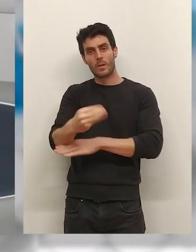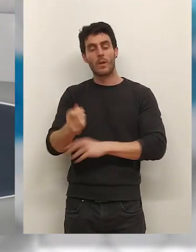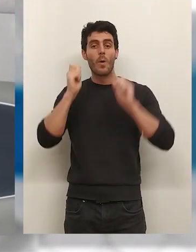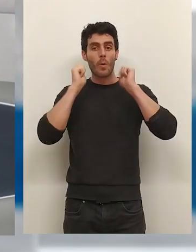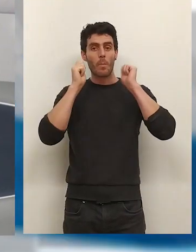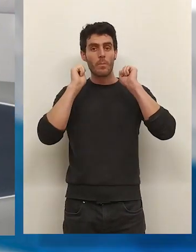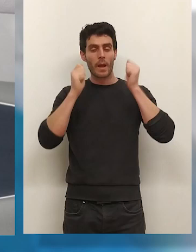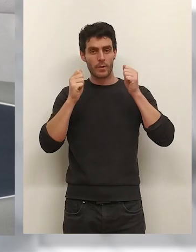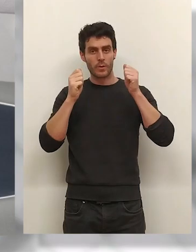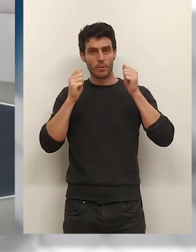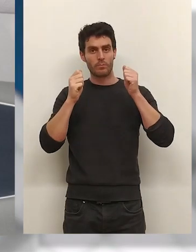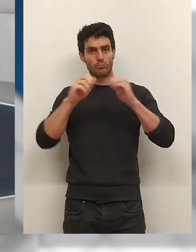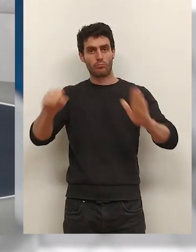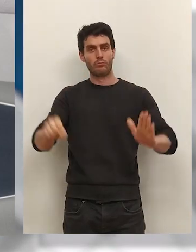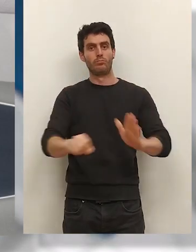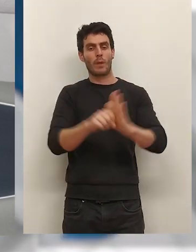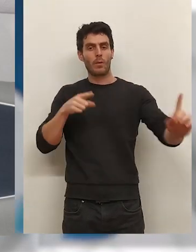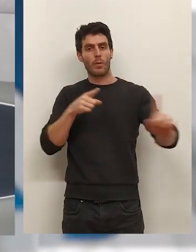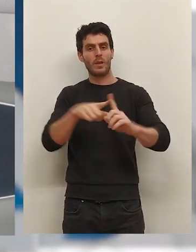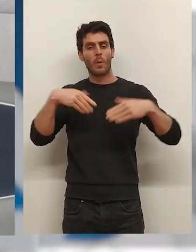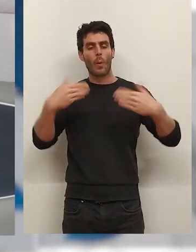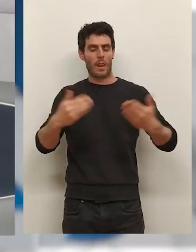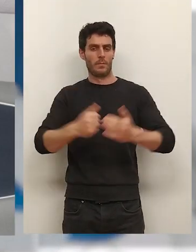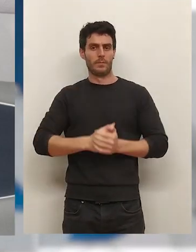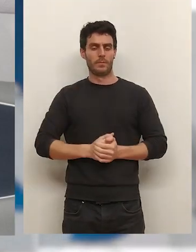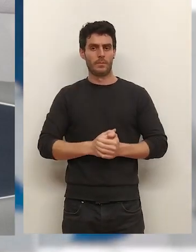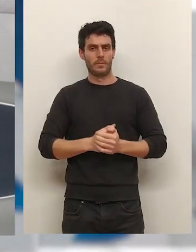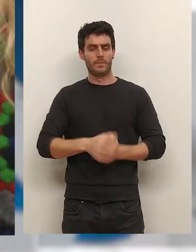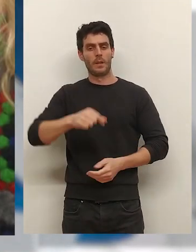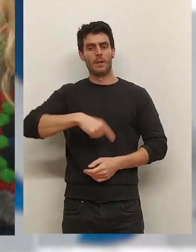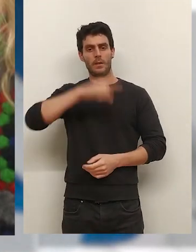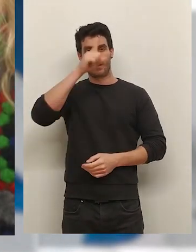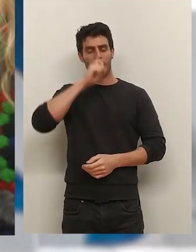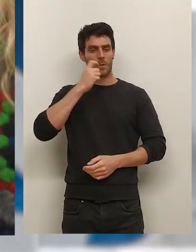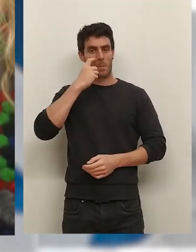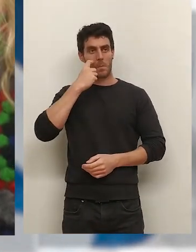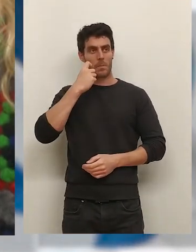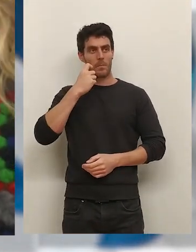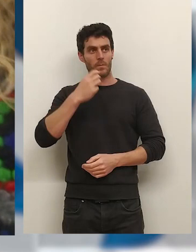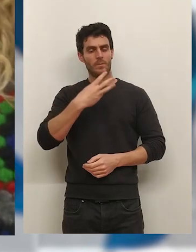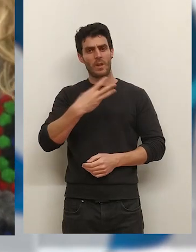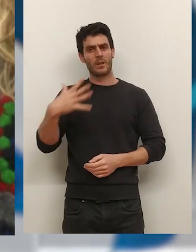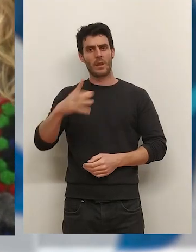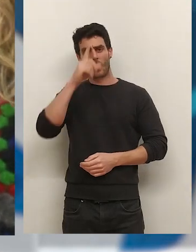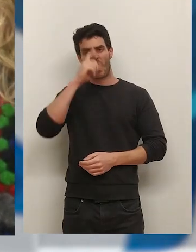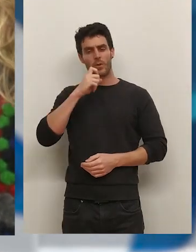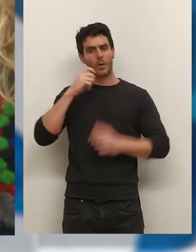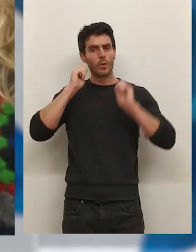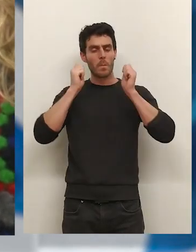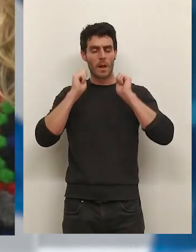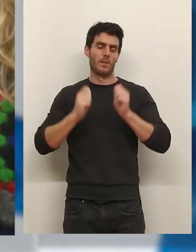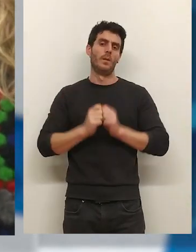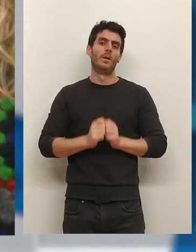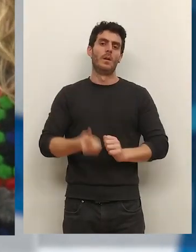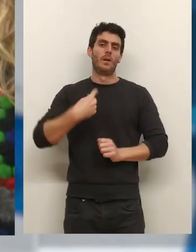Un cumpleaños para el que se ha marcado el siguiente reto. Este año, al cumplir los 35,